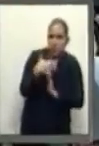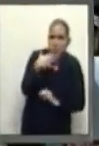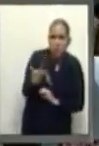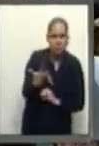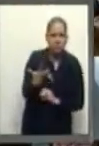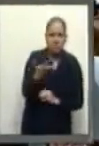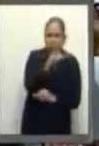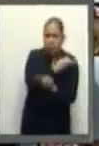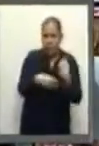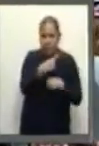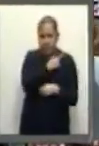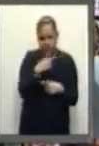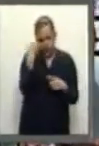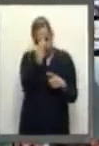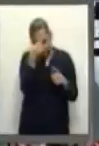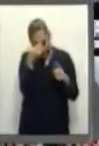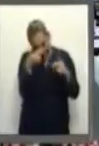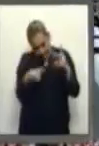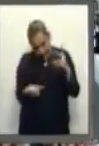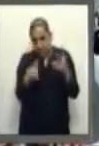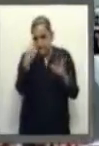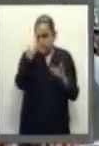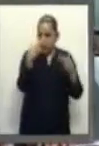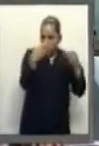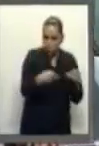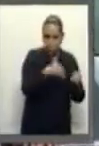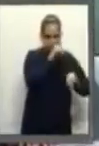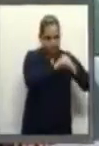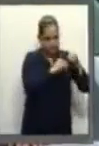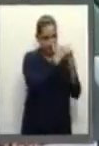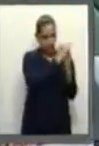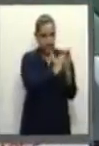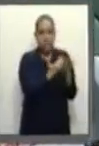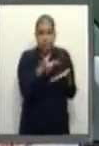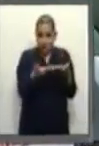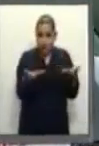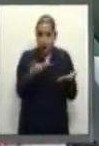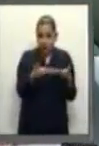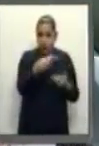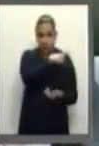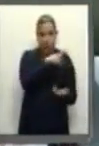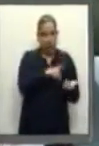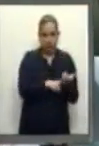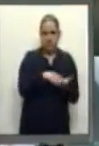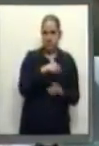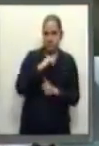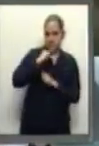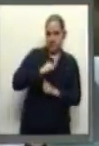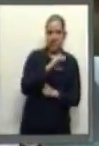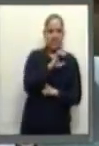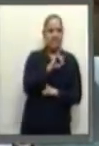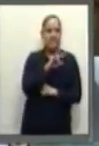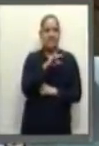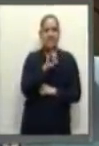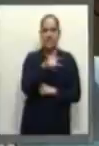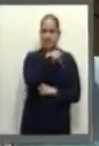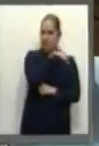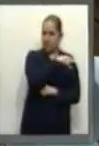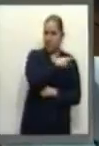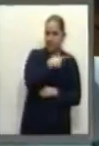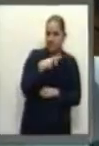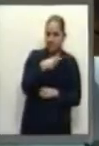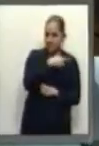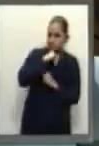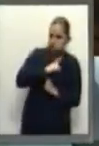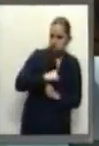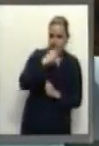sí los temas de seguridad pública siempre estarán a cargo de las autoridades civiles no se que no se piense que una